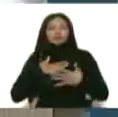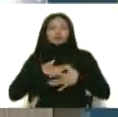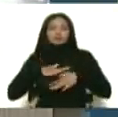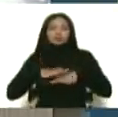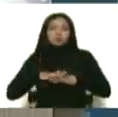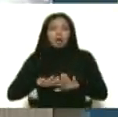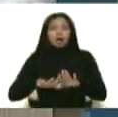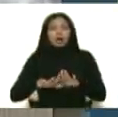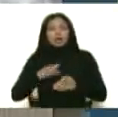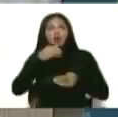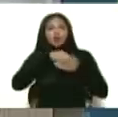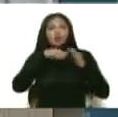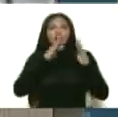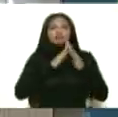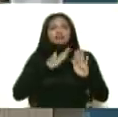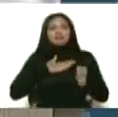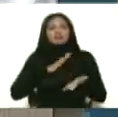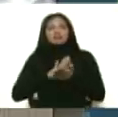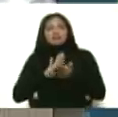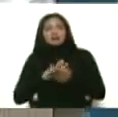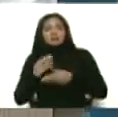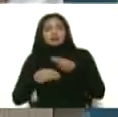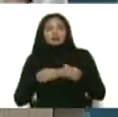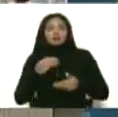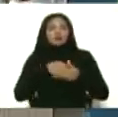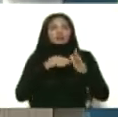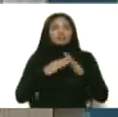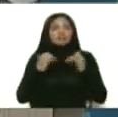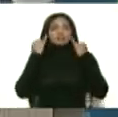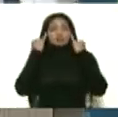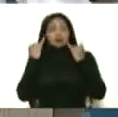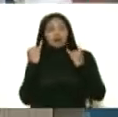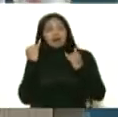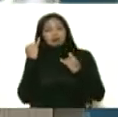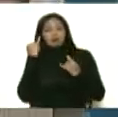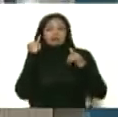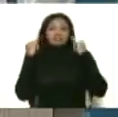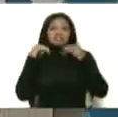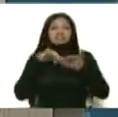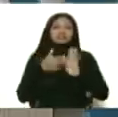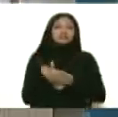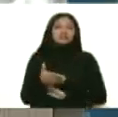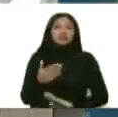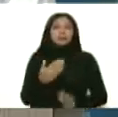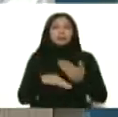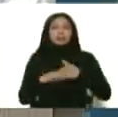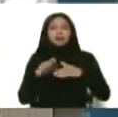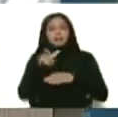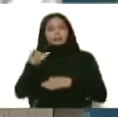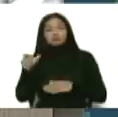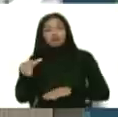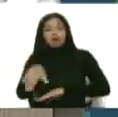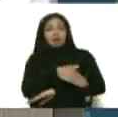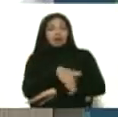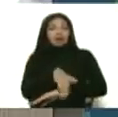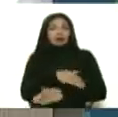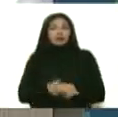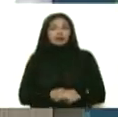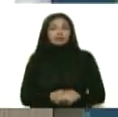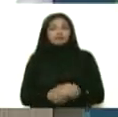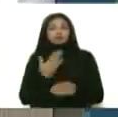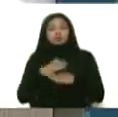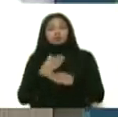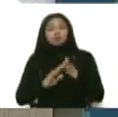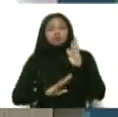cuarentena y va a decir también que se va a hacer una especie de cuarentena inteligente, que no es otra cosa que mandar a la gente para la calle, aun cuando